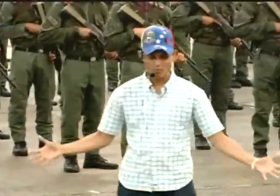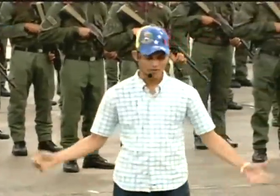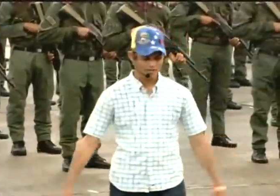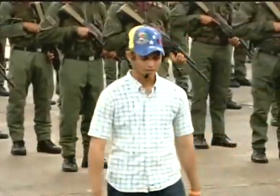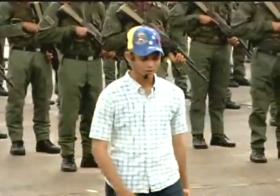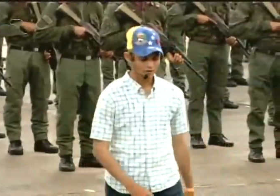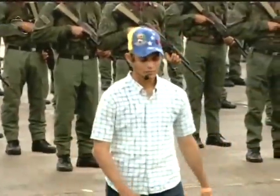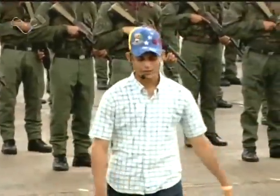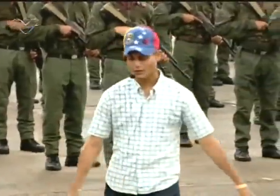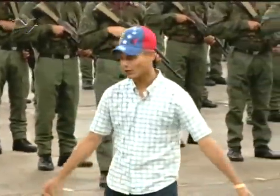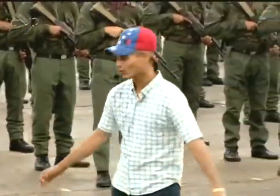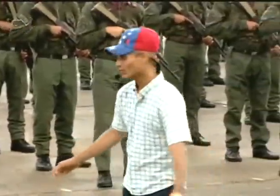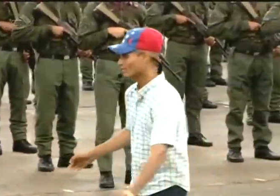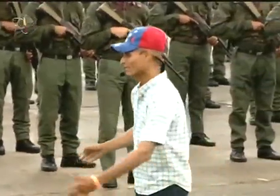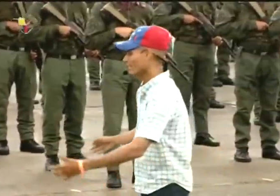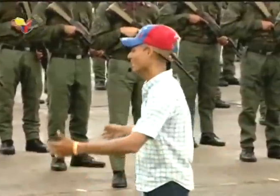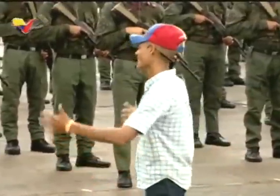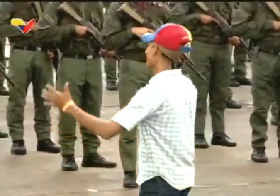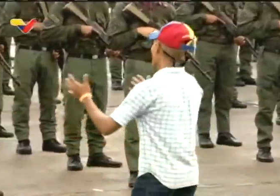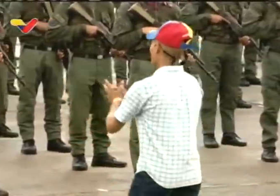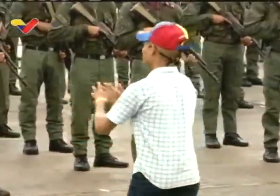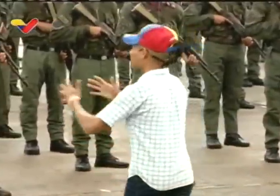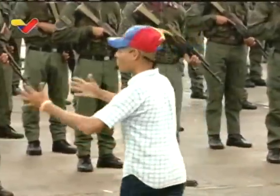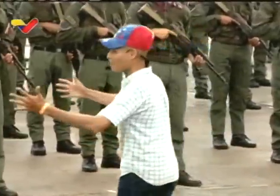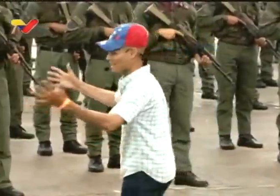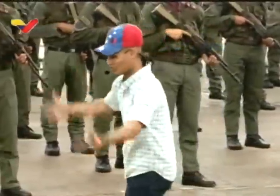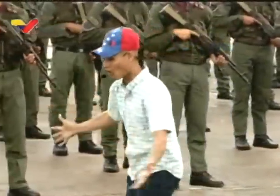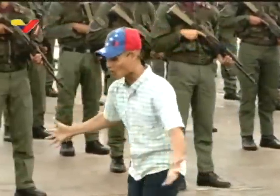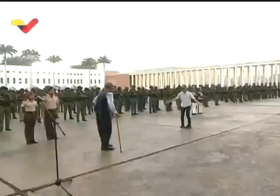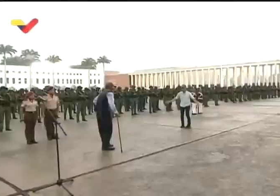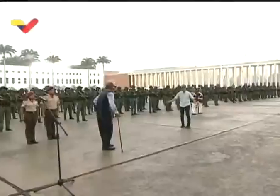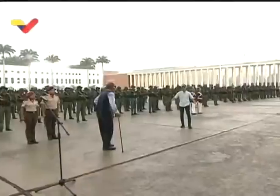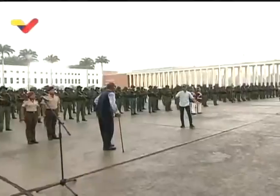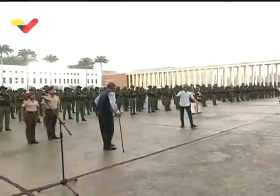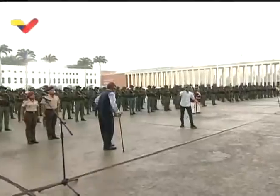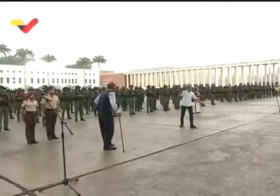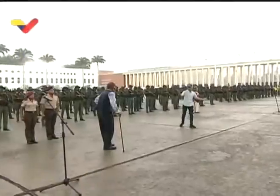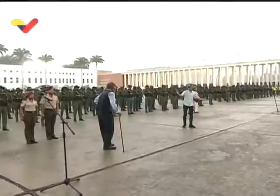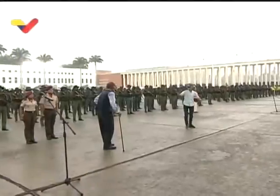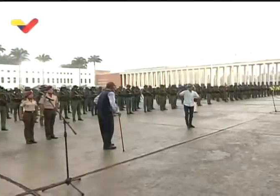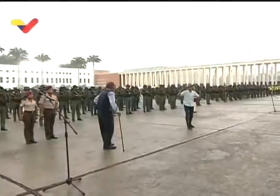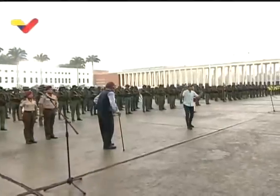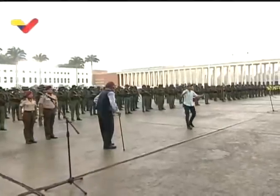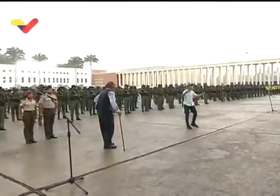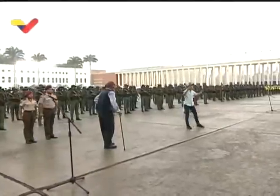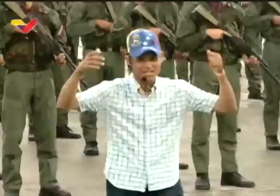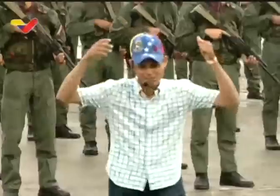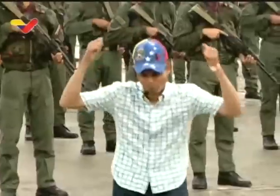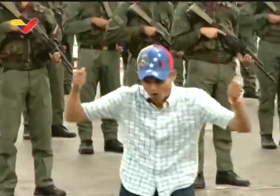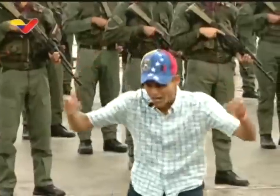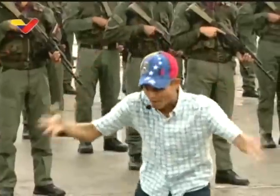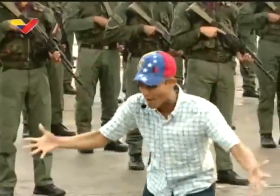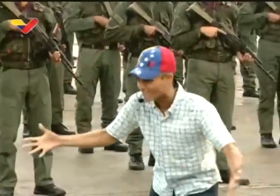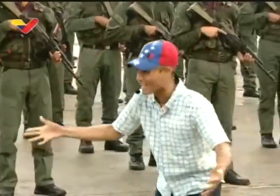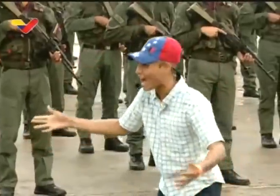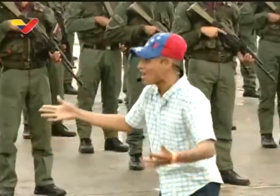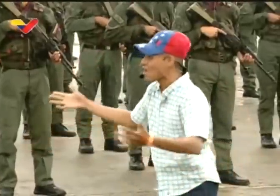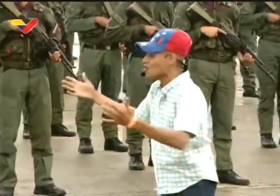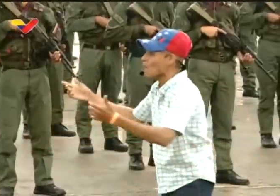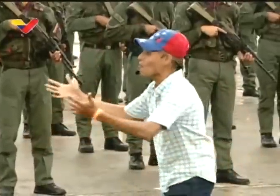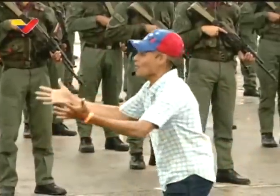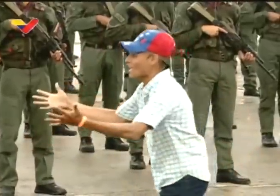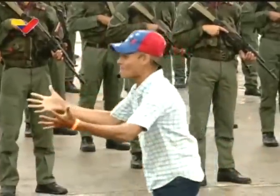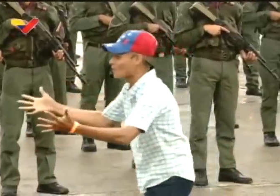Ahora sí te comprendo, abuelo, pero eso ya pasó, viejo. Ahora es otra cosa la que debemos hacer por la